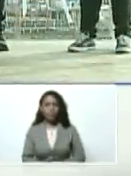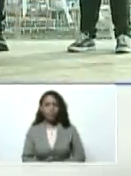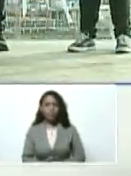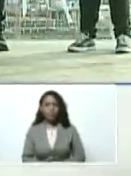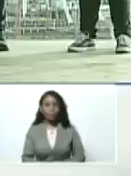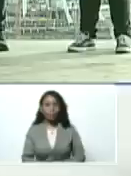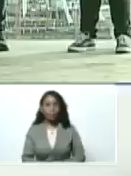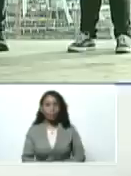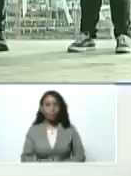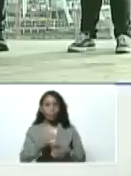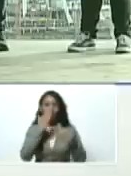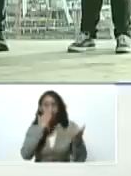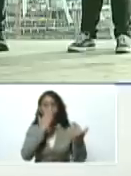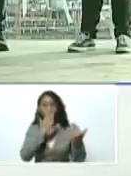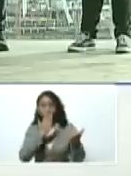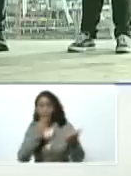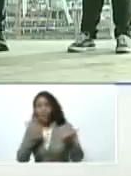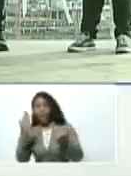Adelante,